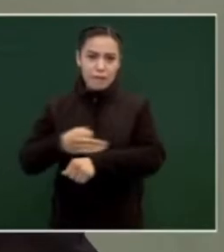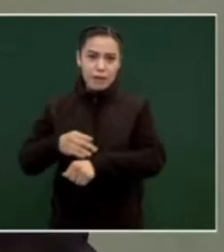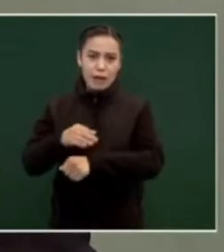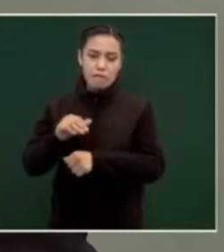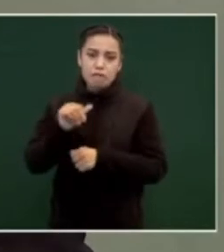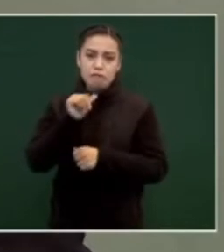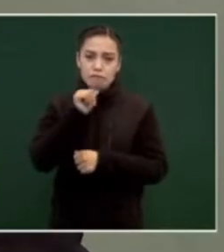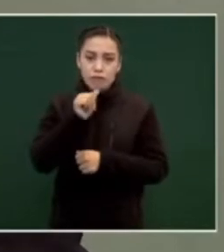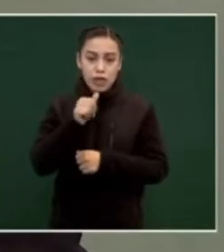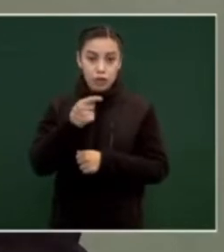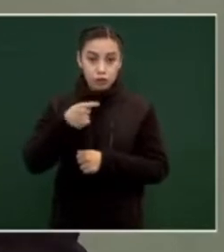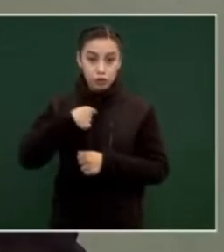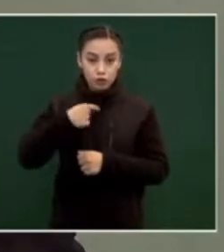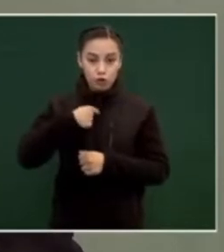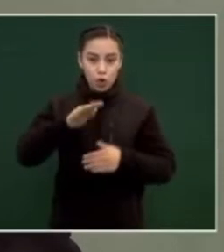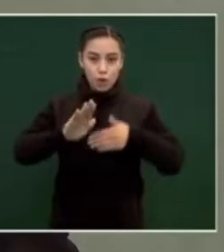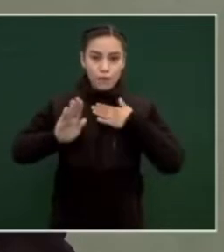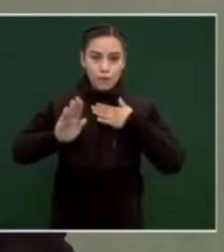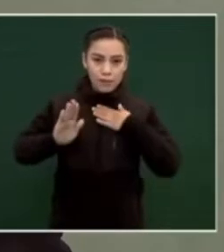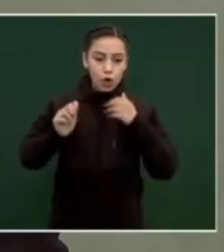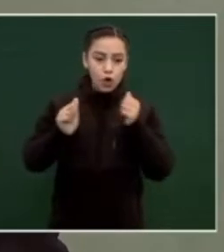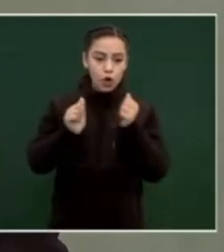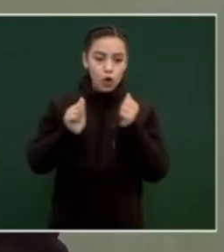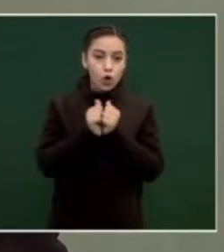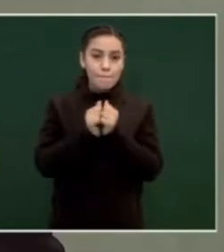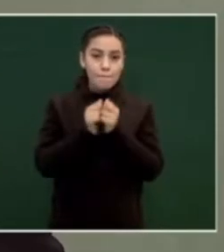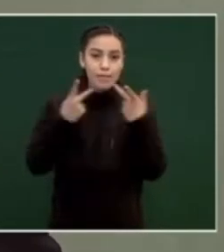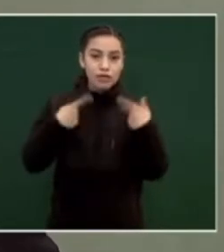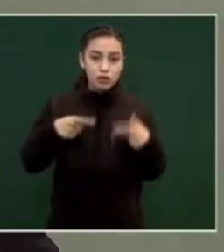porque yo hice un compromiso con el pueblo de mexico